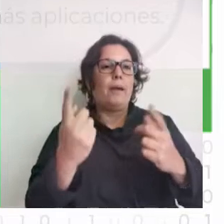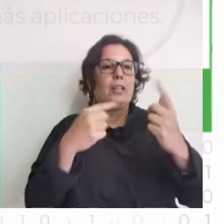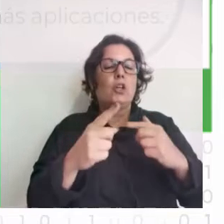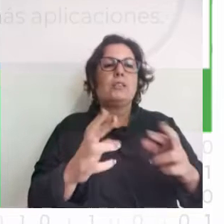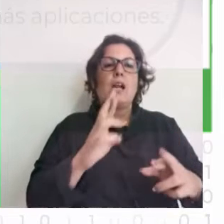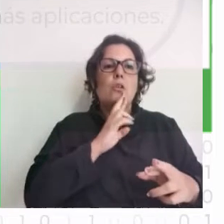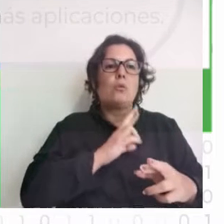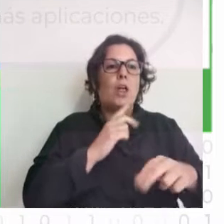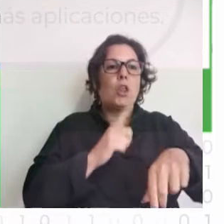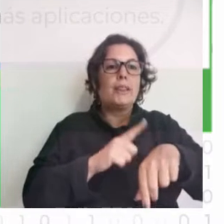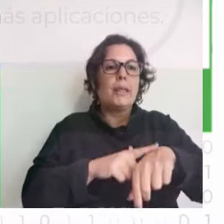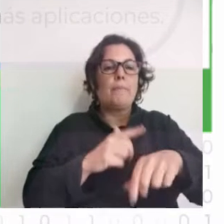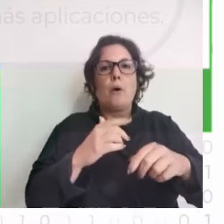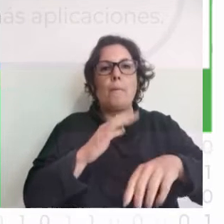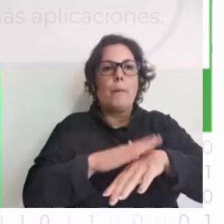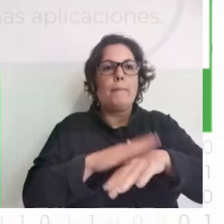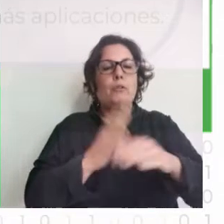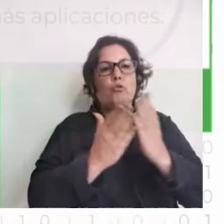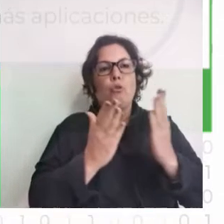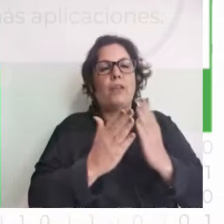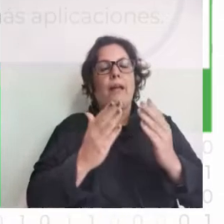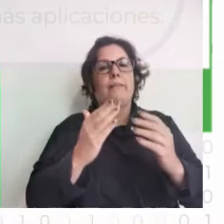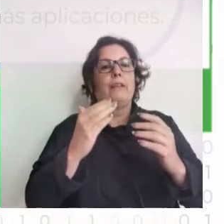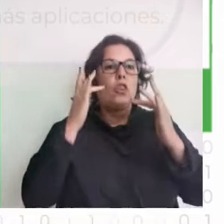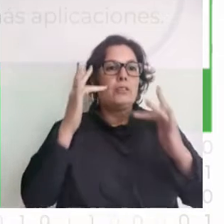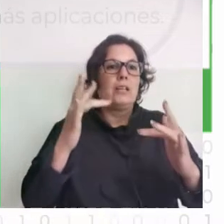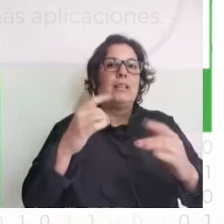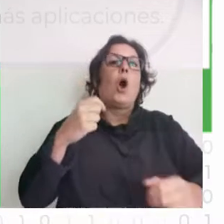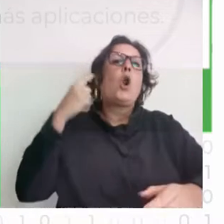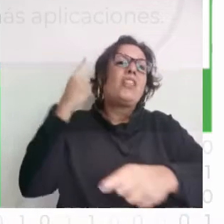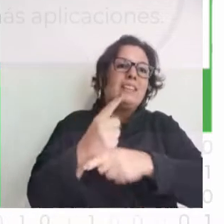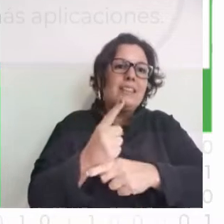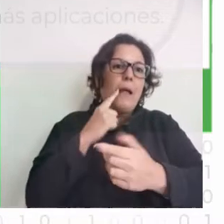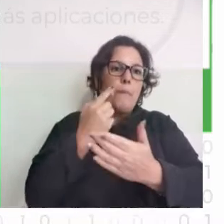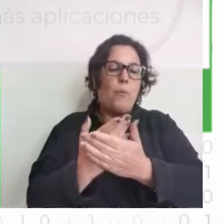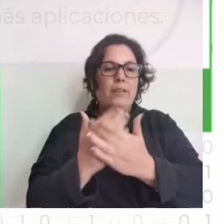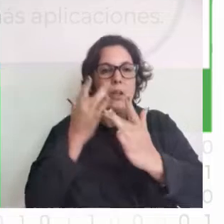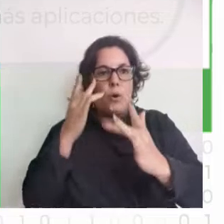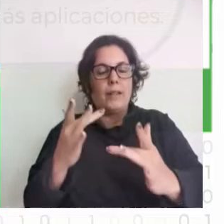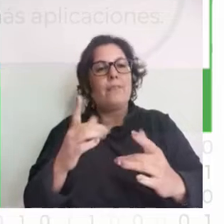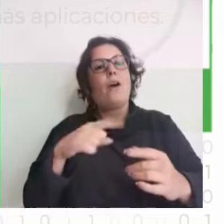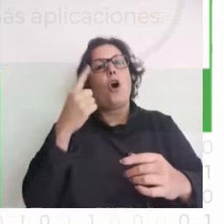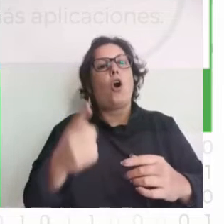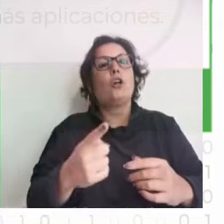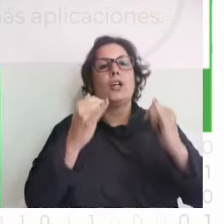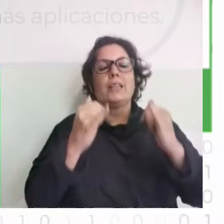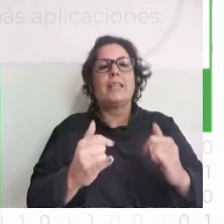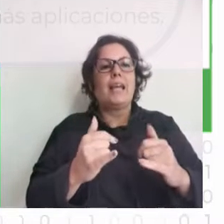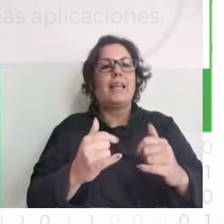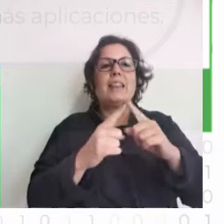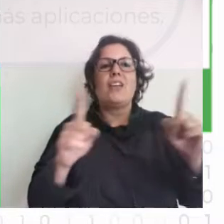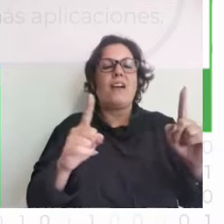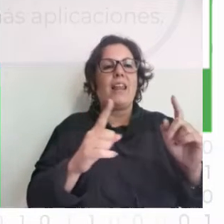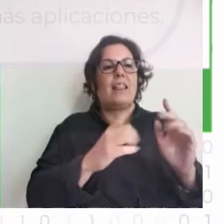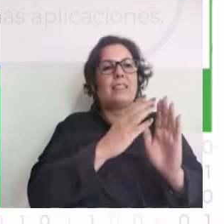real para estudiantes, para docentes y para los decisores de política. Otra de las ventajas es que se tiene una métrica común a los distintos grados que evalúa